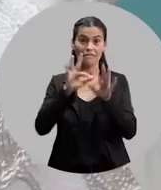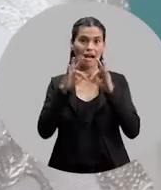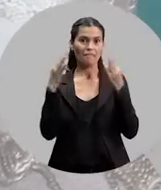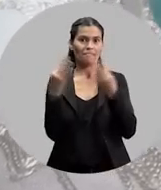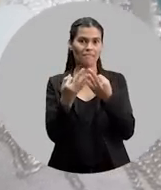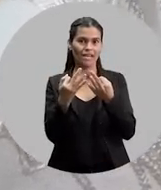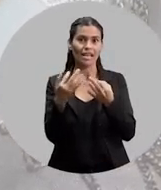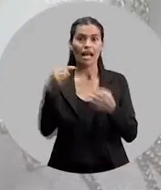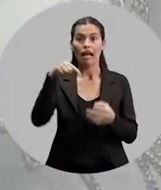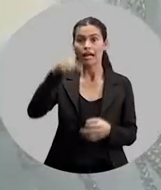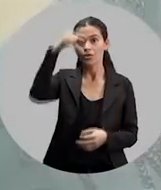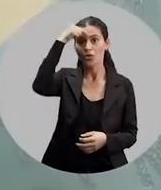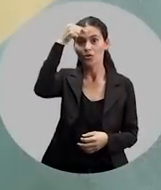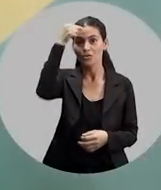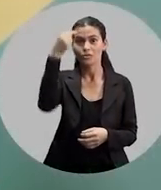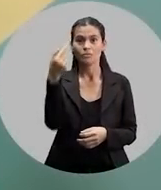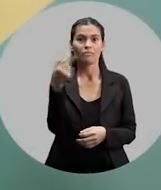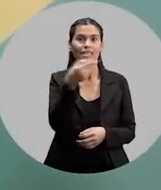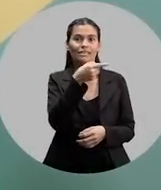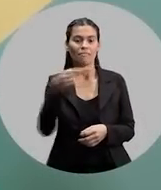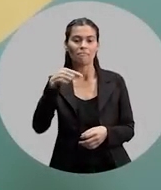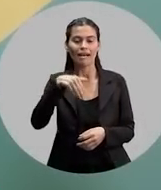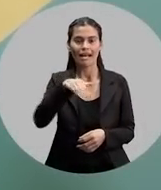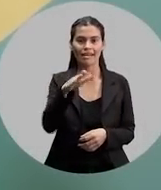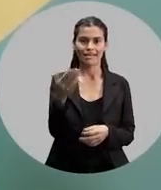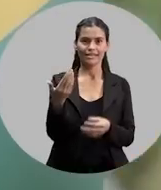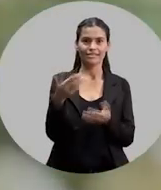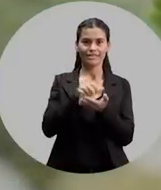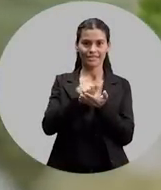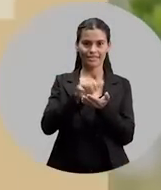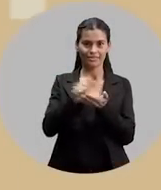el tradicional chipa po de Semana Santa.